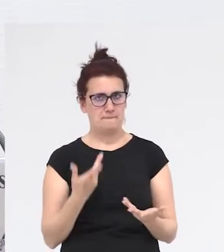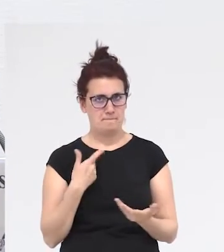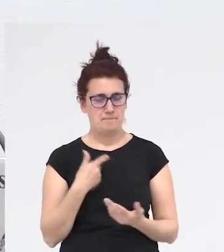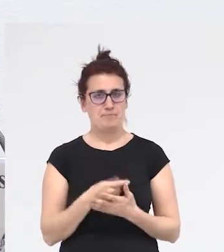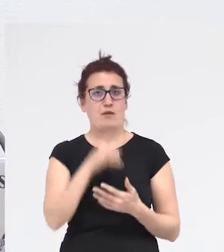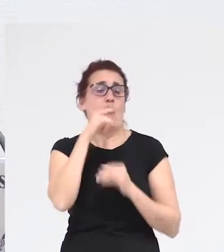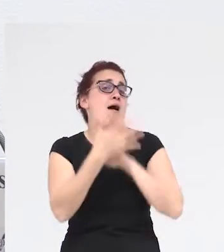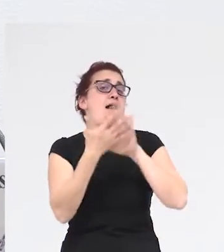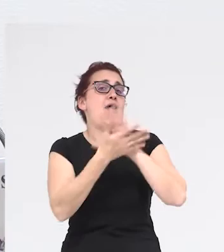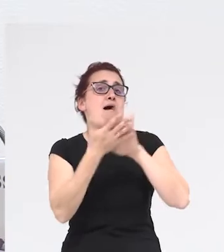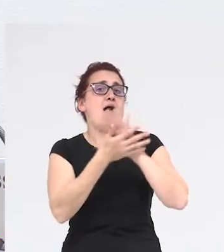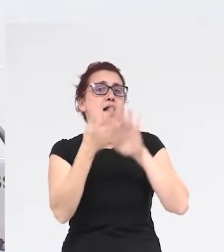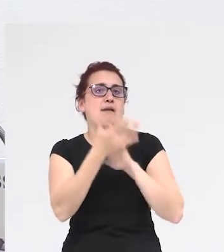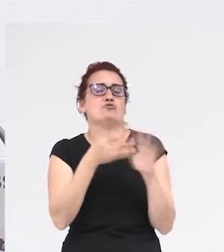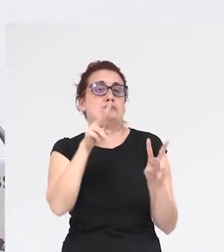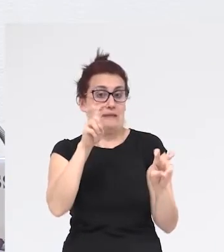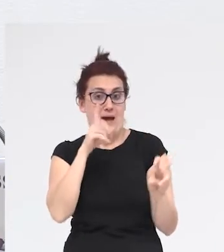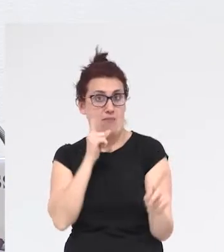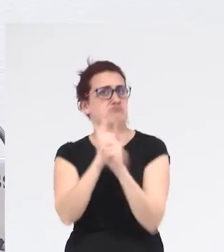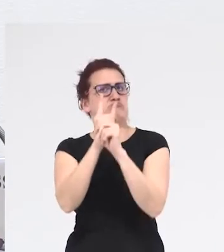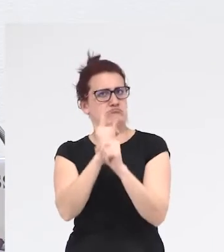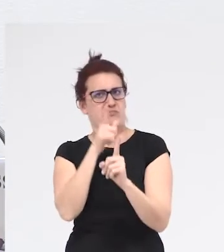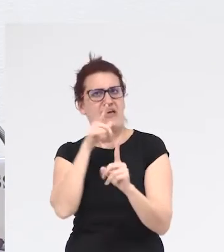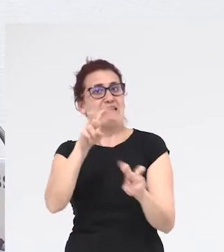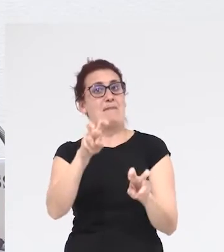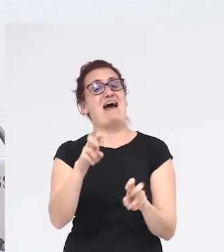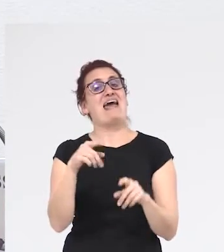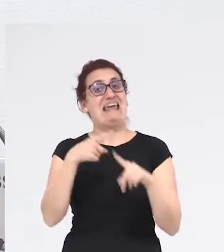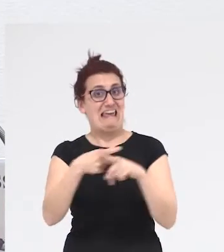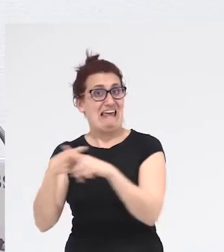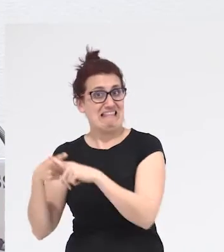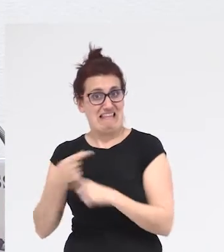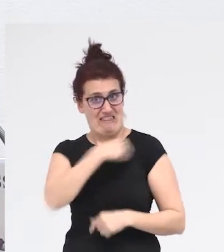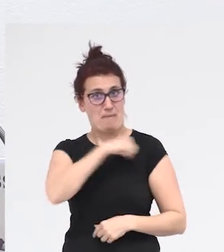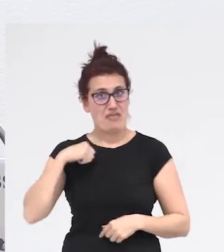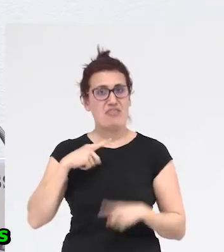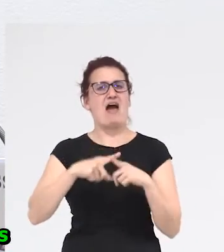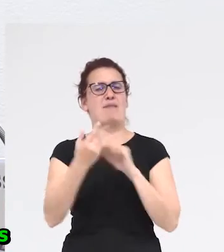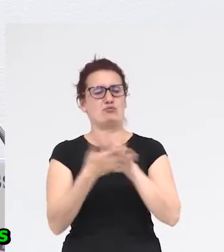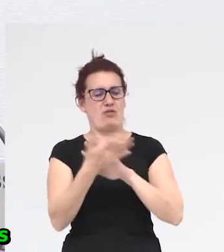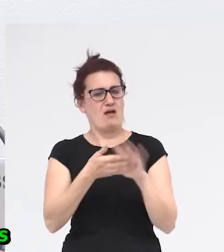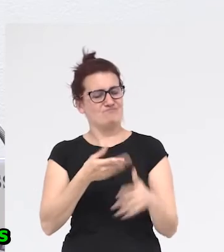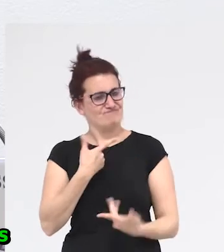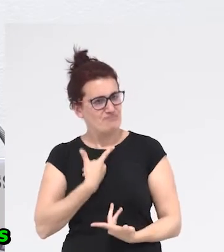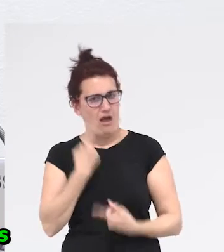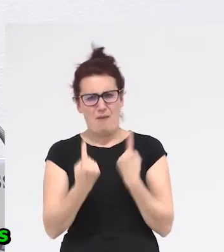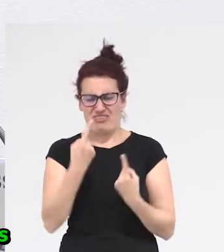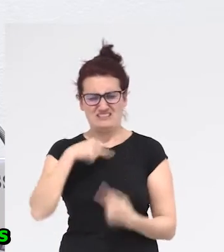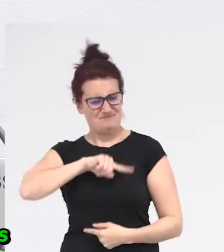Hablamos en contraposición a esa idea, hablamos de interdependencia, hablamos de vulnerabilidad,